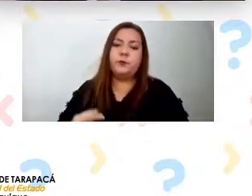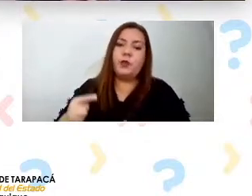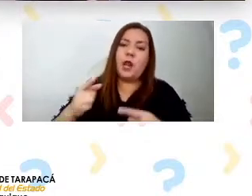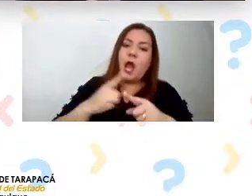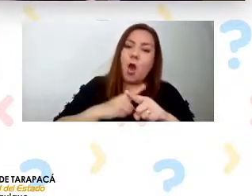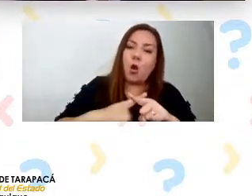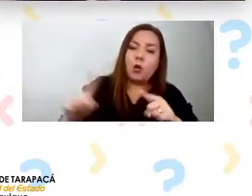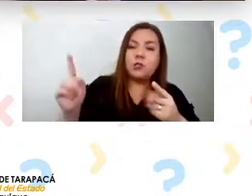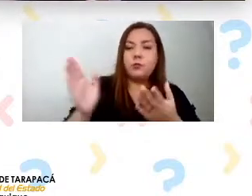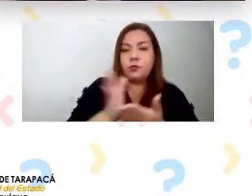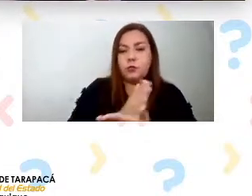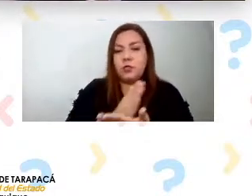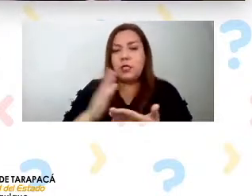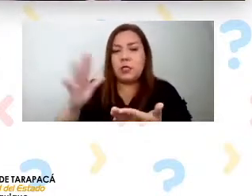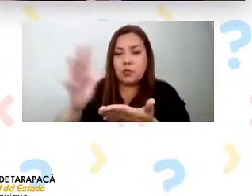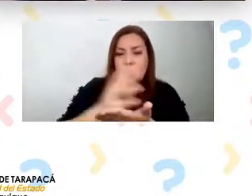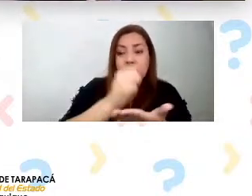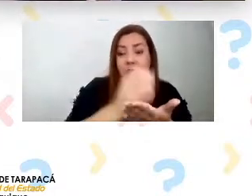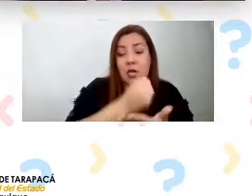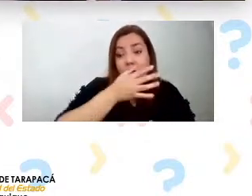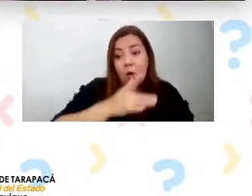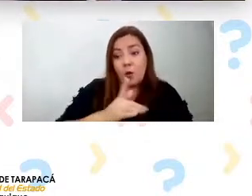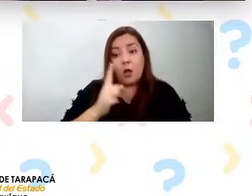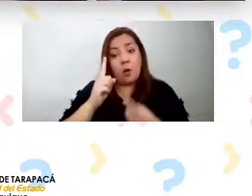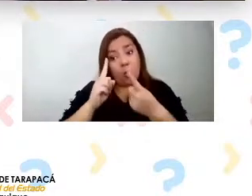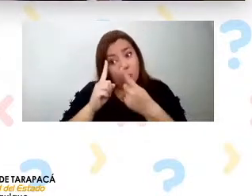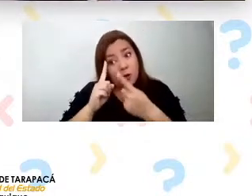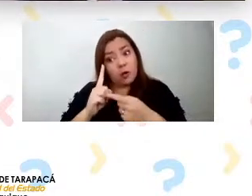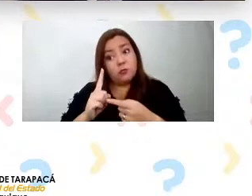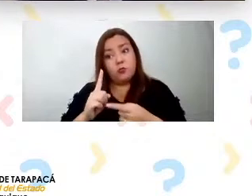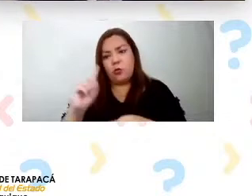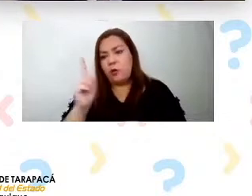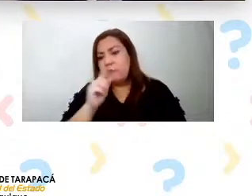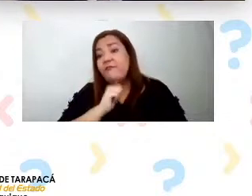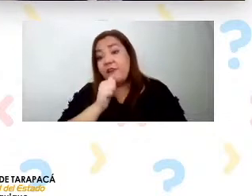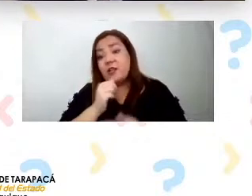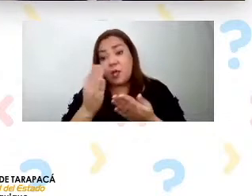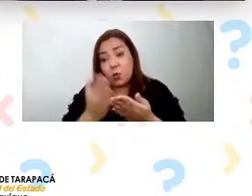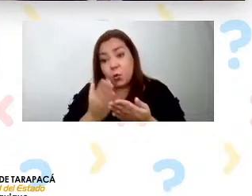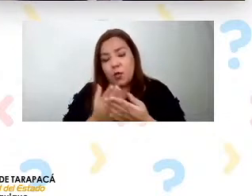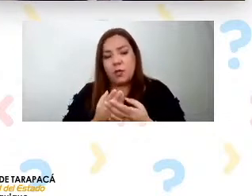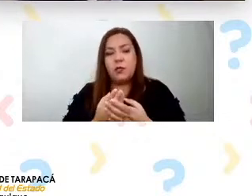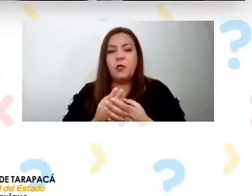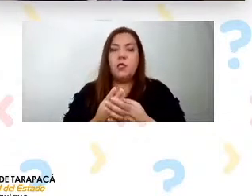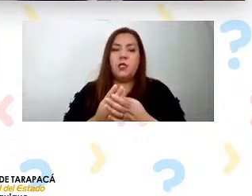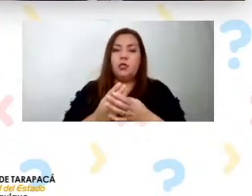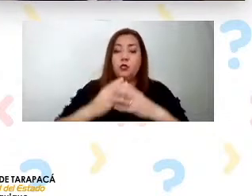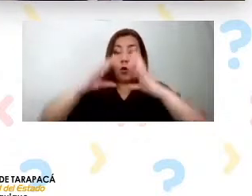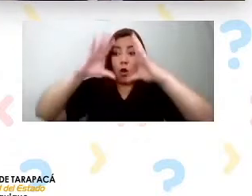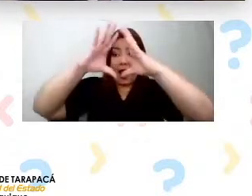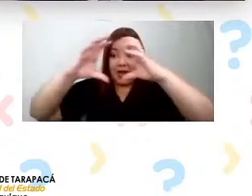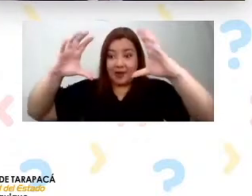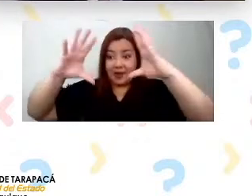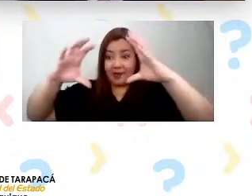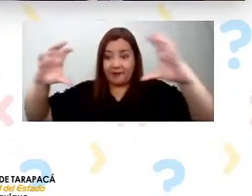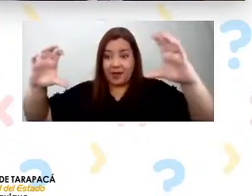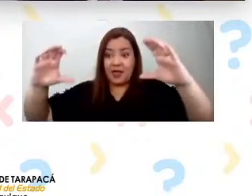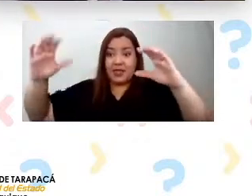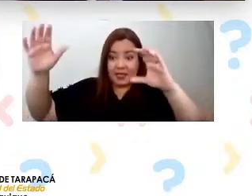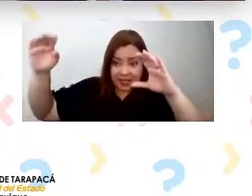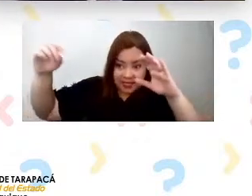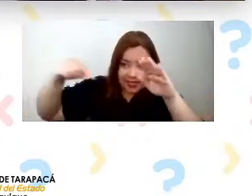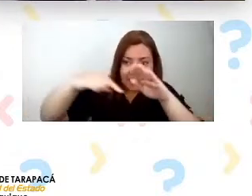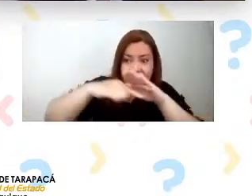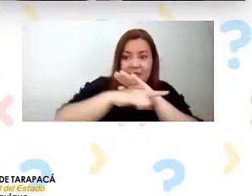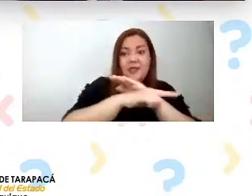entonces, una posibilidad no estudiada, ¿no?, son los eventos de nieblas que ingresan al continente y que